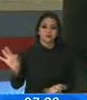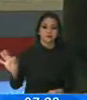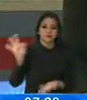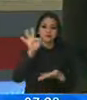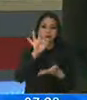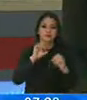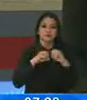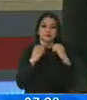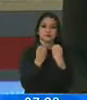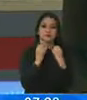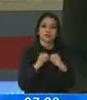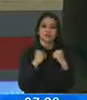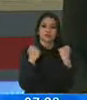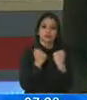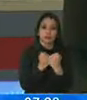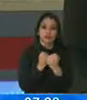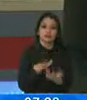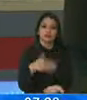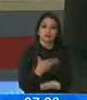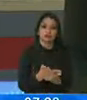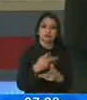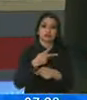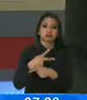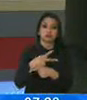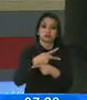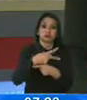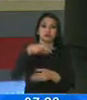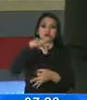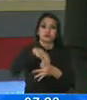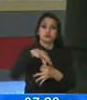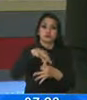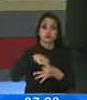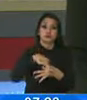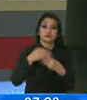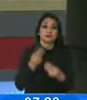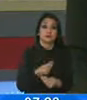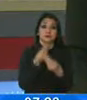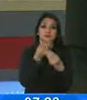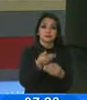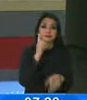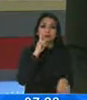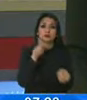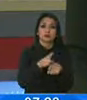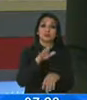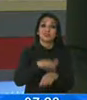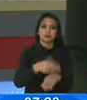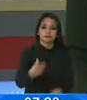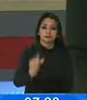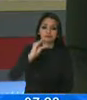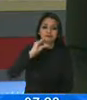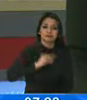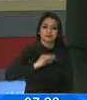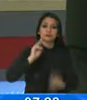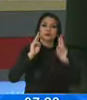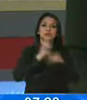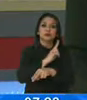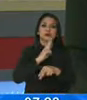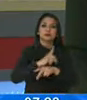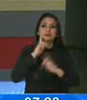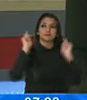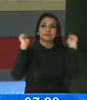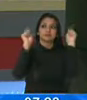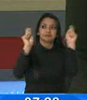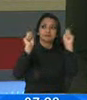de organizaciones sociales llegaron hasta el Consejo Nacional Electoral para expresar su malestar por el monto que les tocaría usar para hacer campaña por el